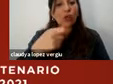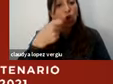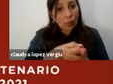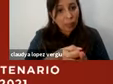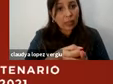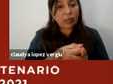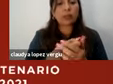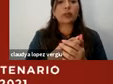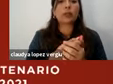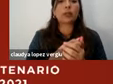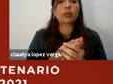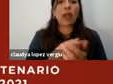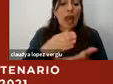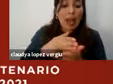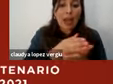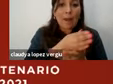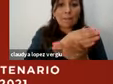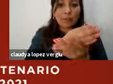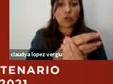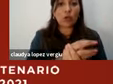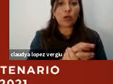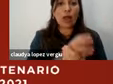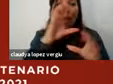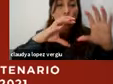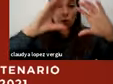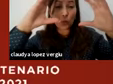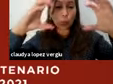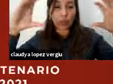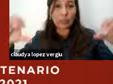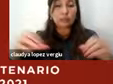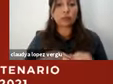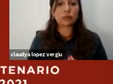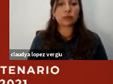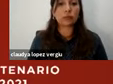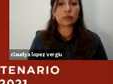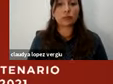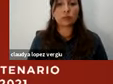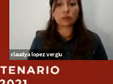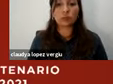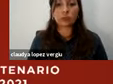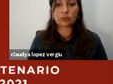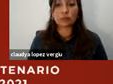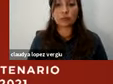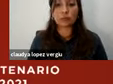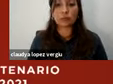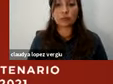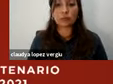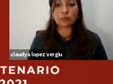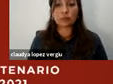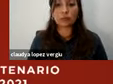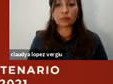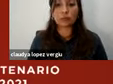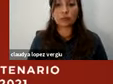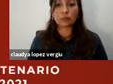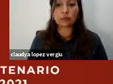Ollantaytambo, camino a las ruinas principales, ahí nos van a encontrar. Ajá, ok, entonces la página web de